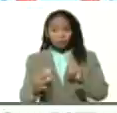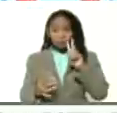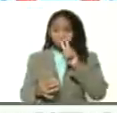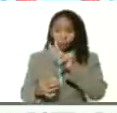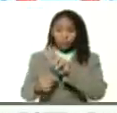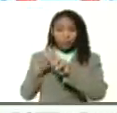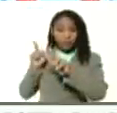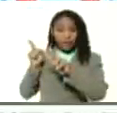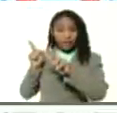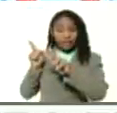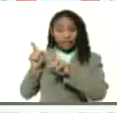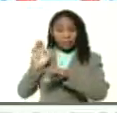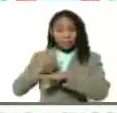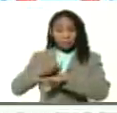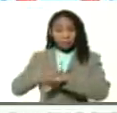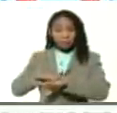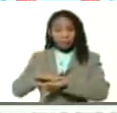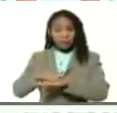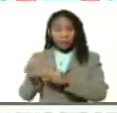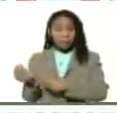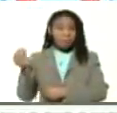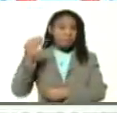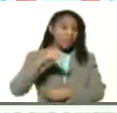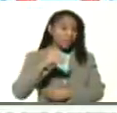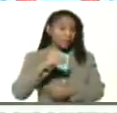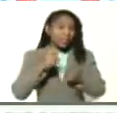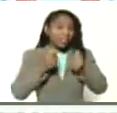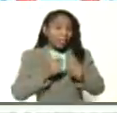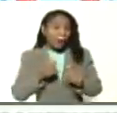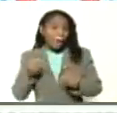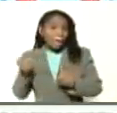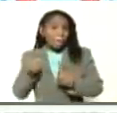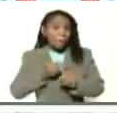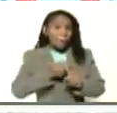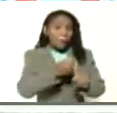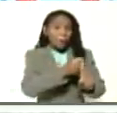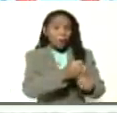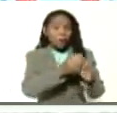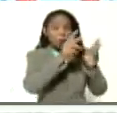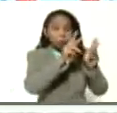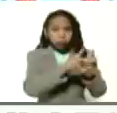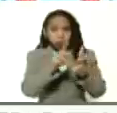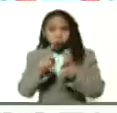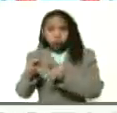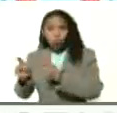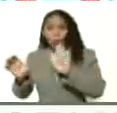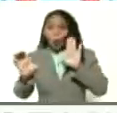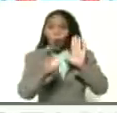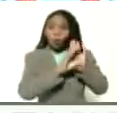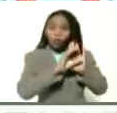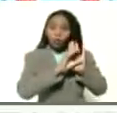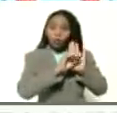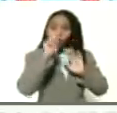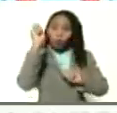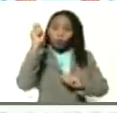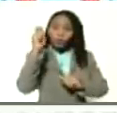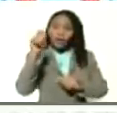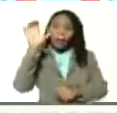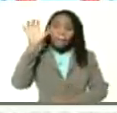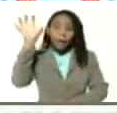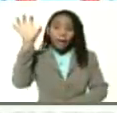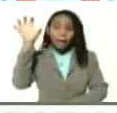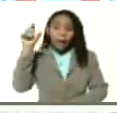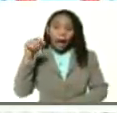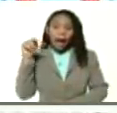ese hecho que, además de atentar contra el orden constitucional de nuestra patria, estaba